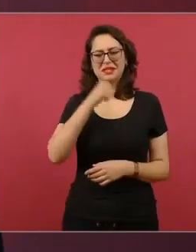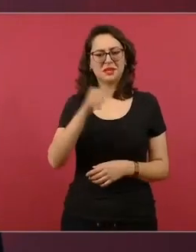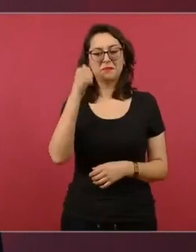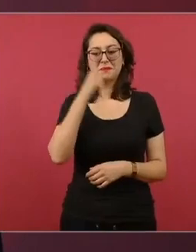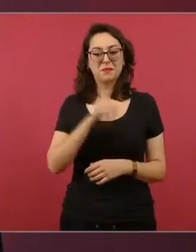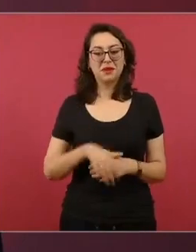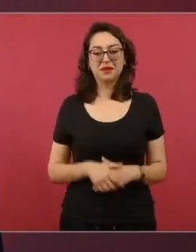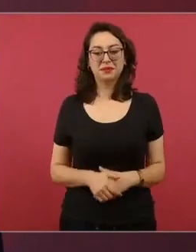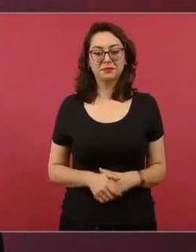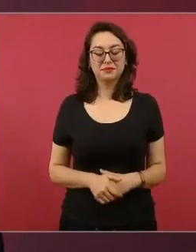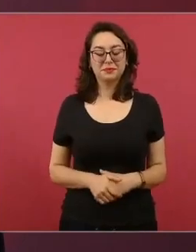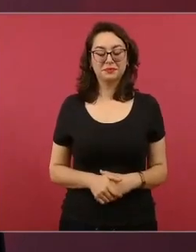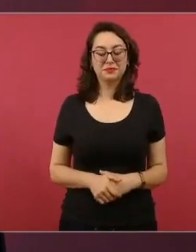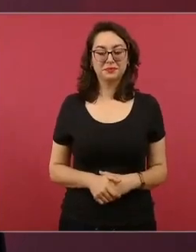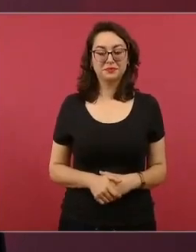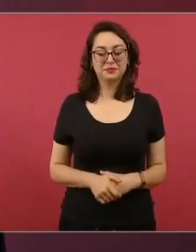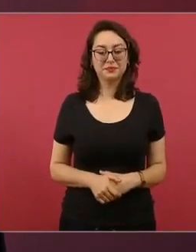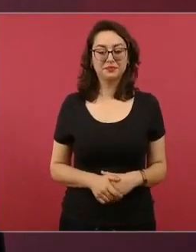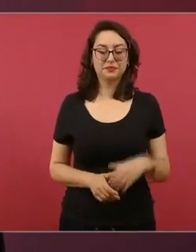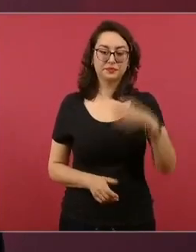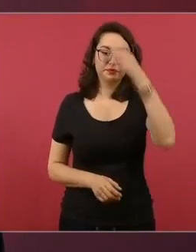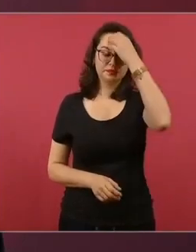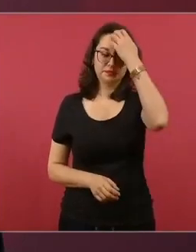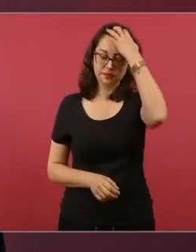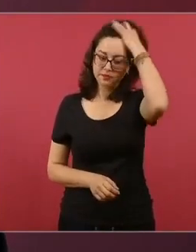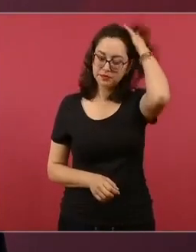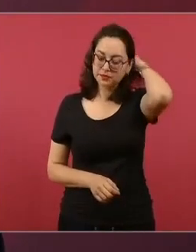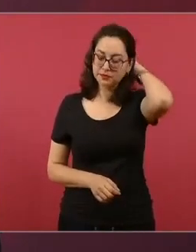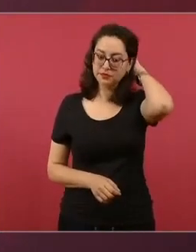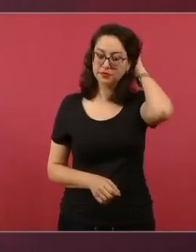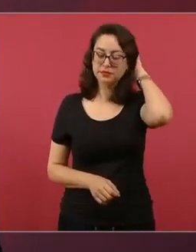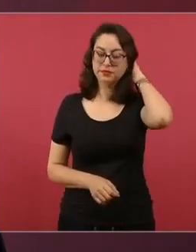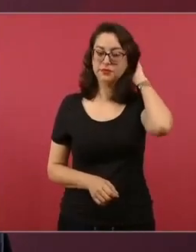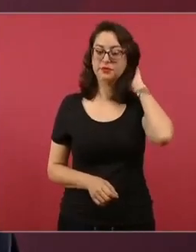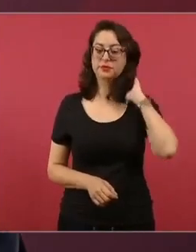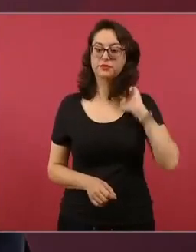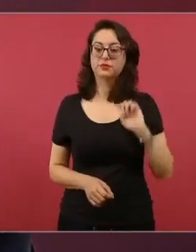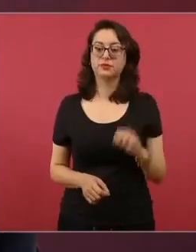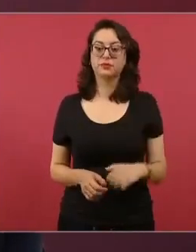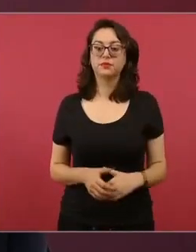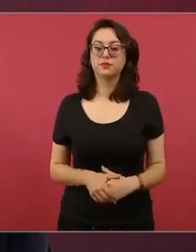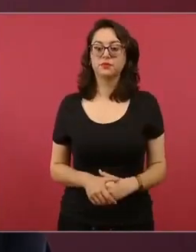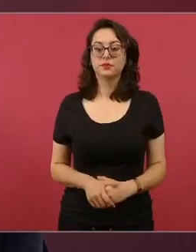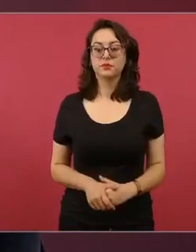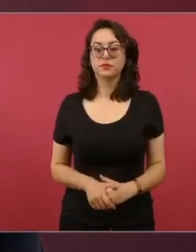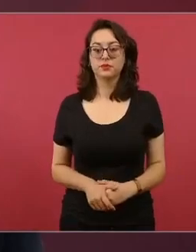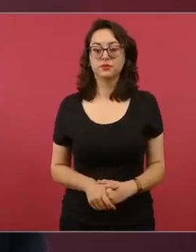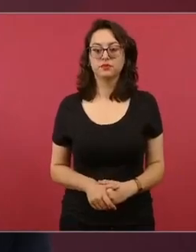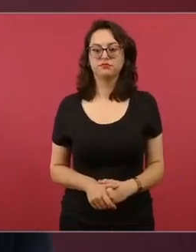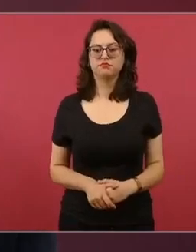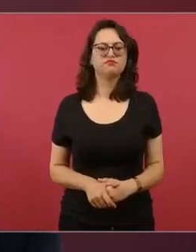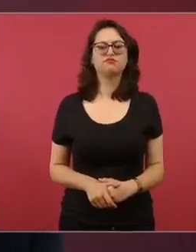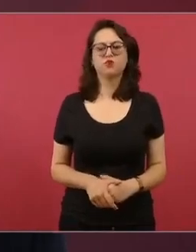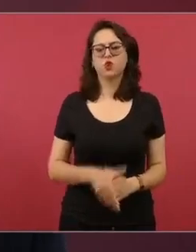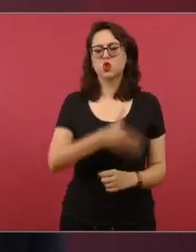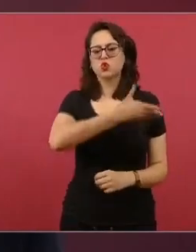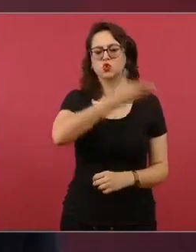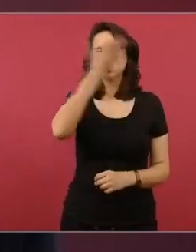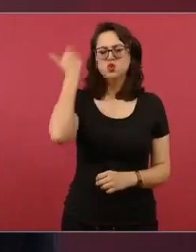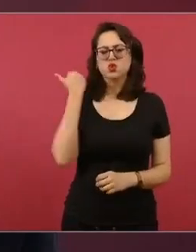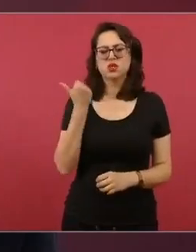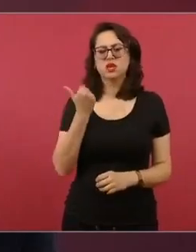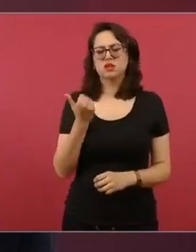¿Cuánto estiman que tendrían que invertir estos nuevos inversionistas? No sabemos, eso lo está analizando Hacienda, o sea, yo